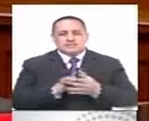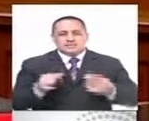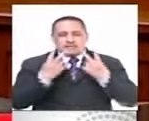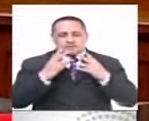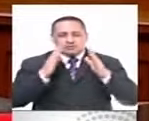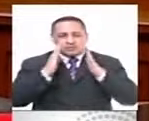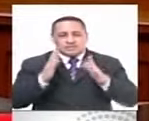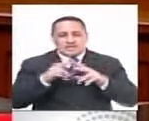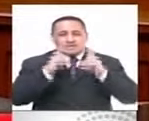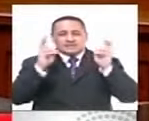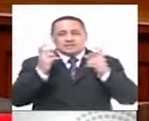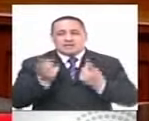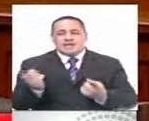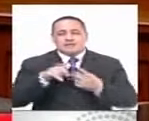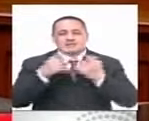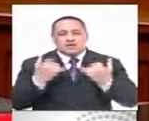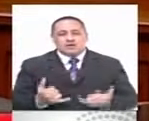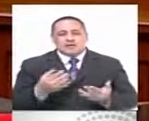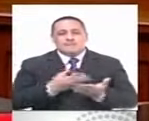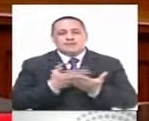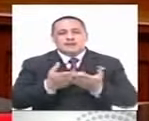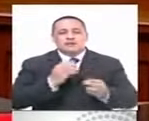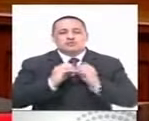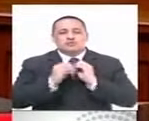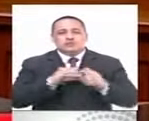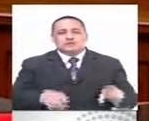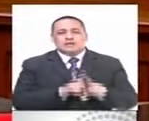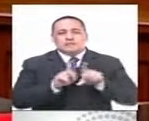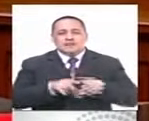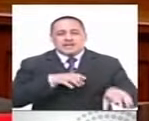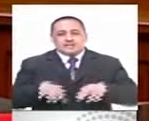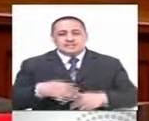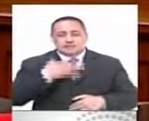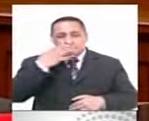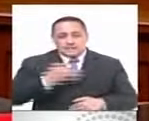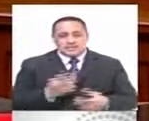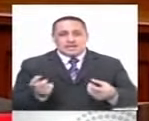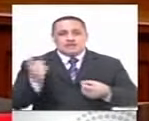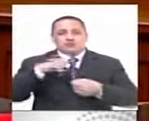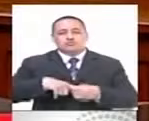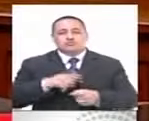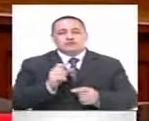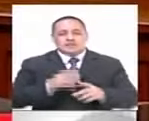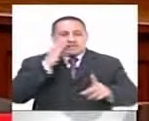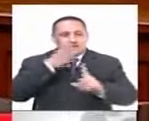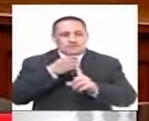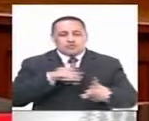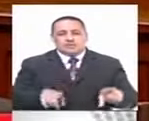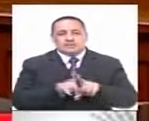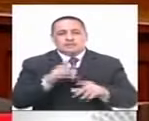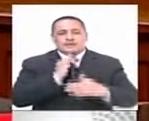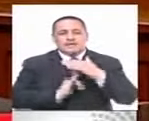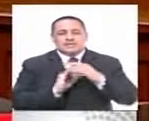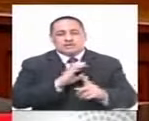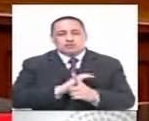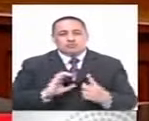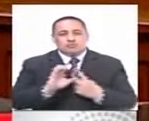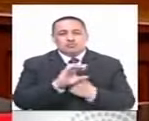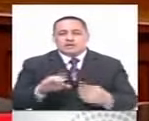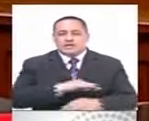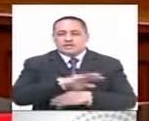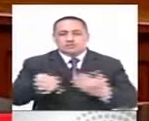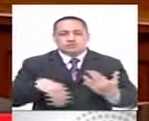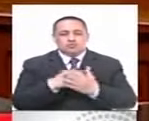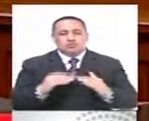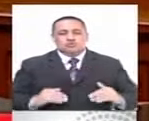tema hasta ahora, a fin de transversalizar y hacer realidad la inclusión del enfoque intercultural en todas